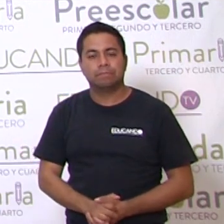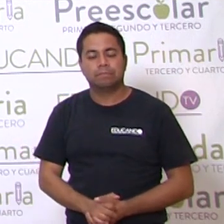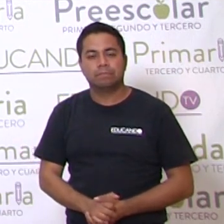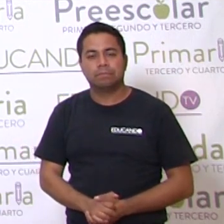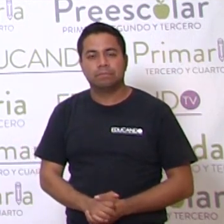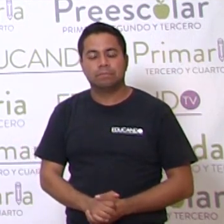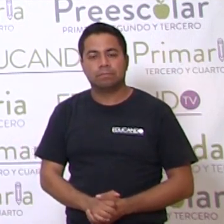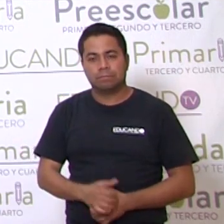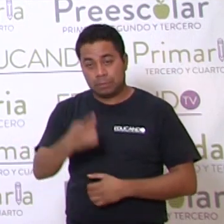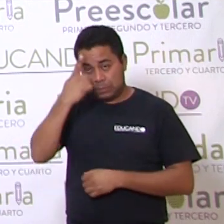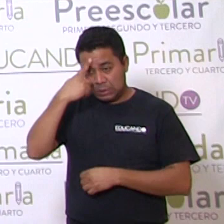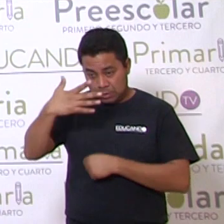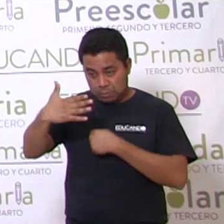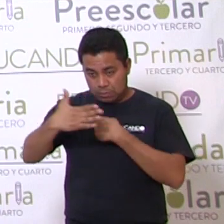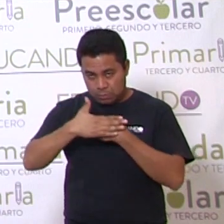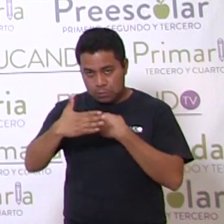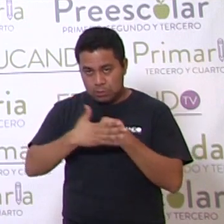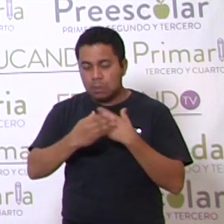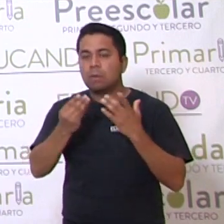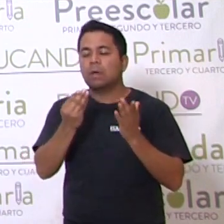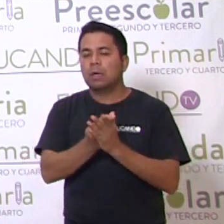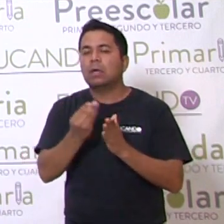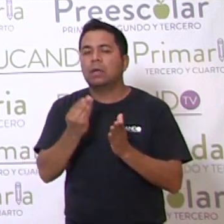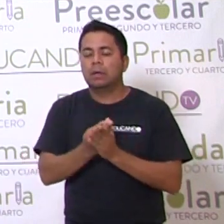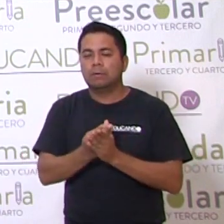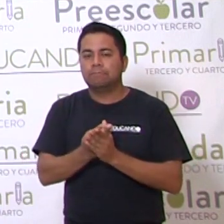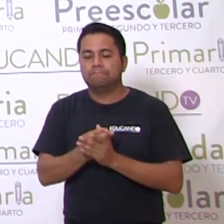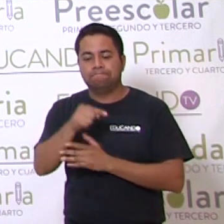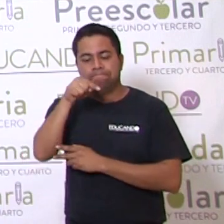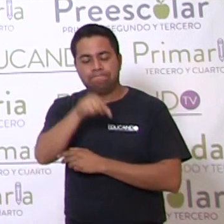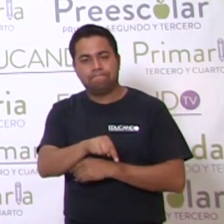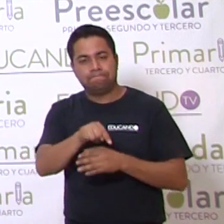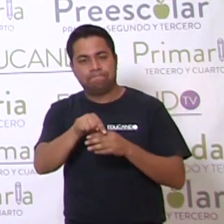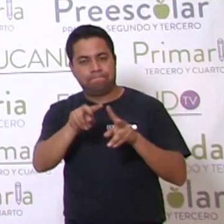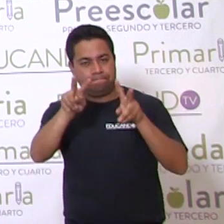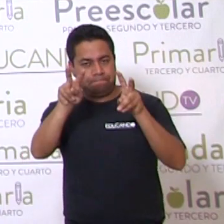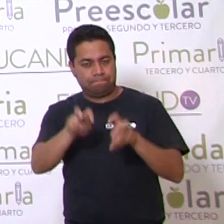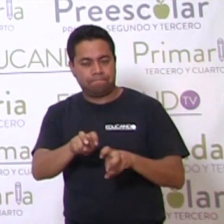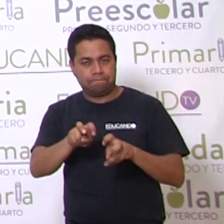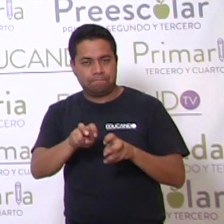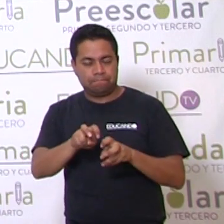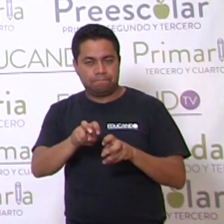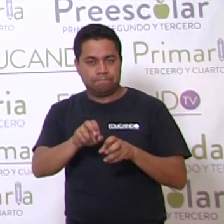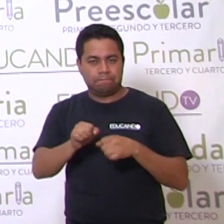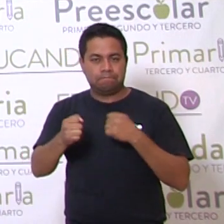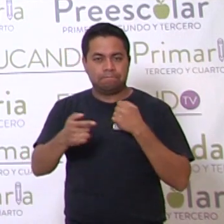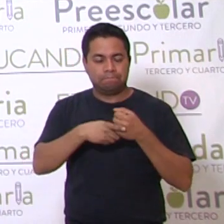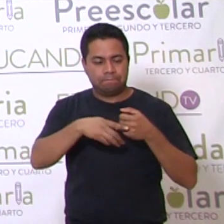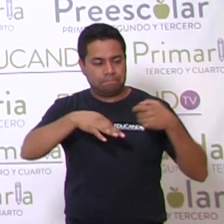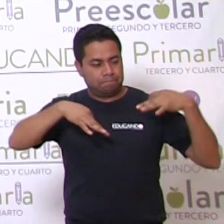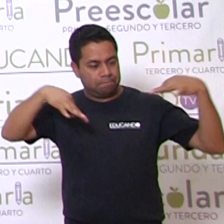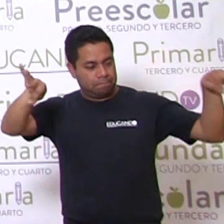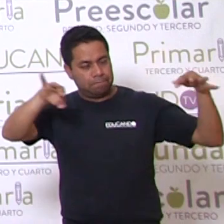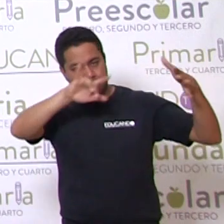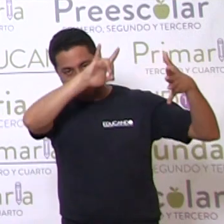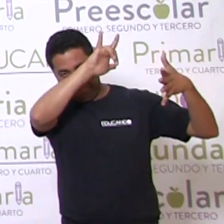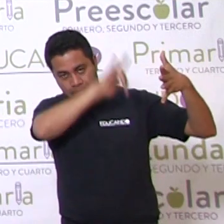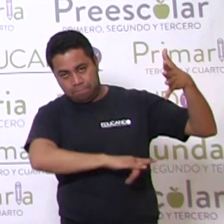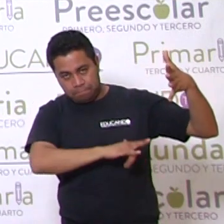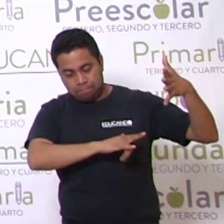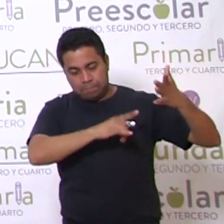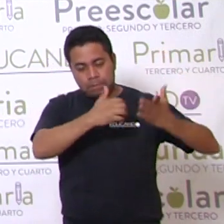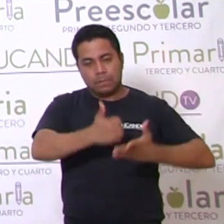en la siguiente sesión vamos a trabajar alguna lámina que nos va a